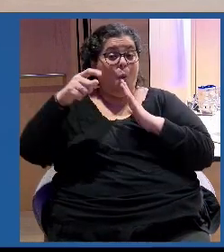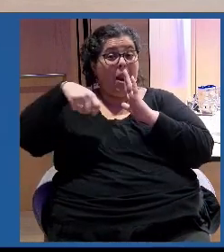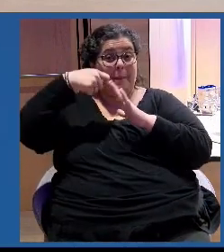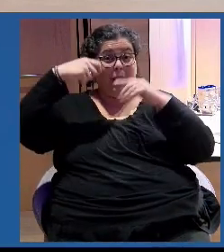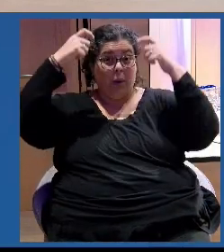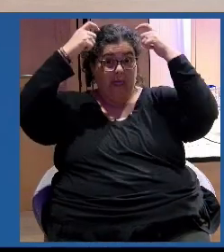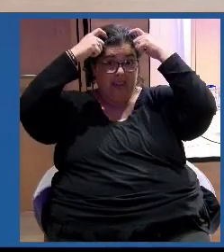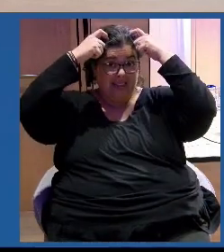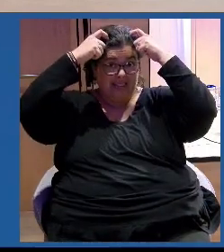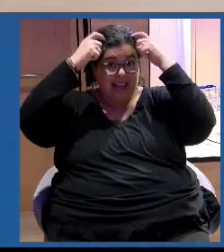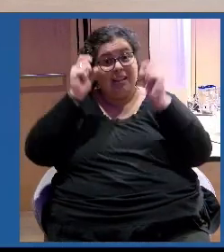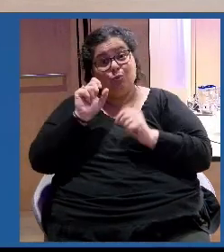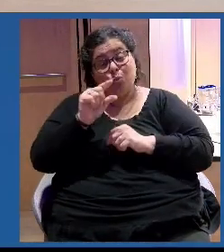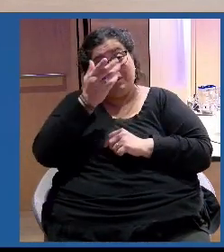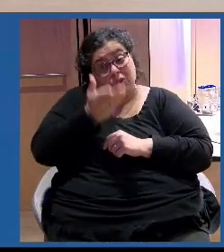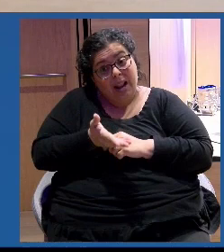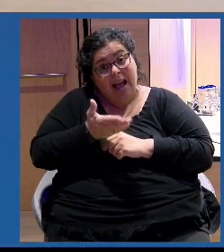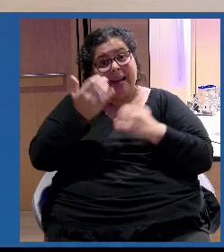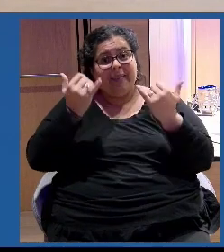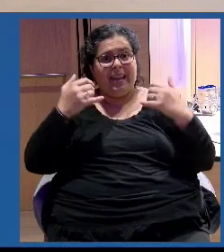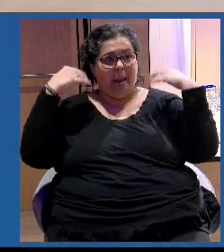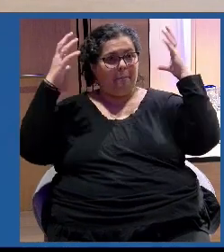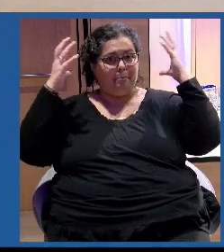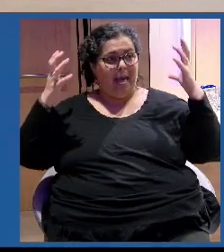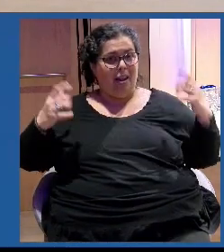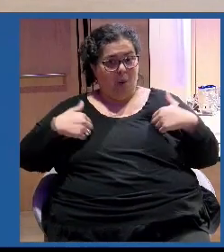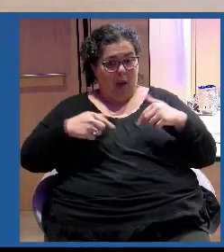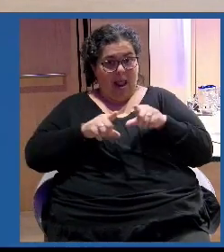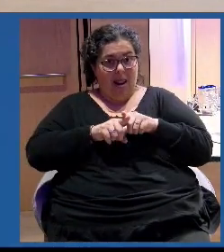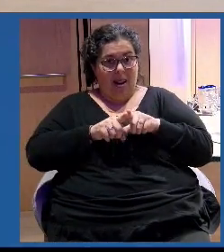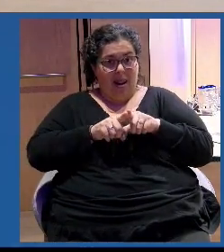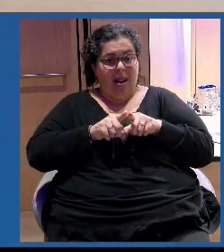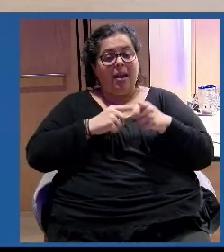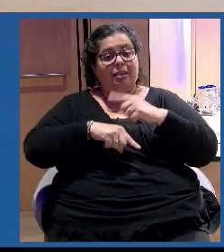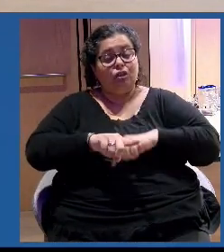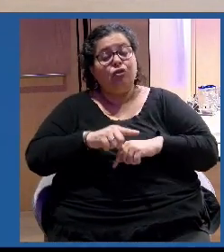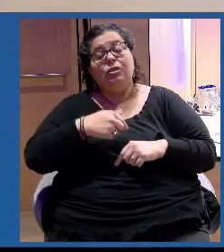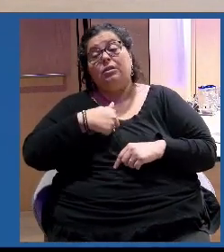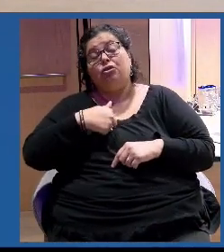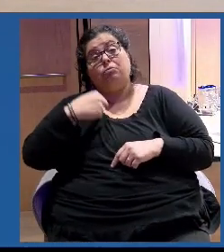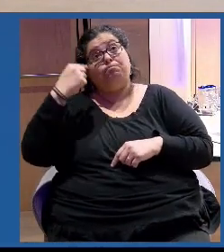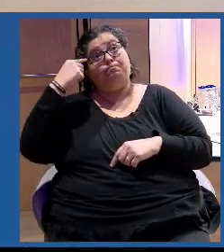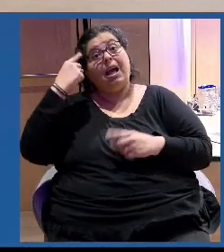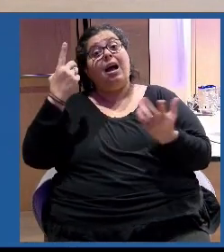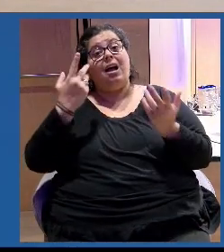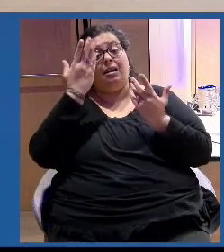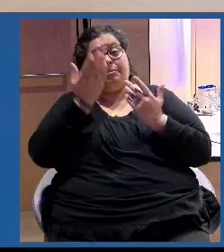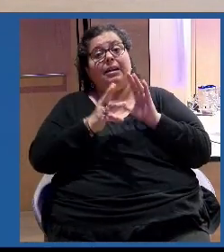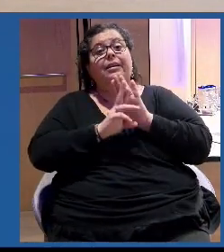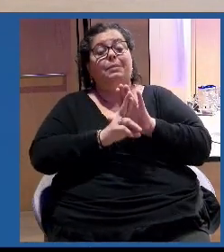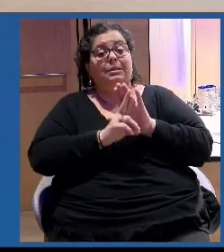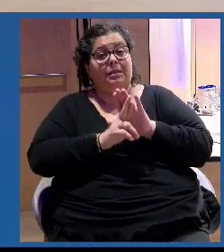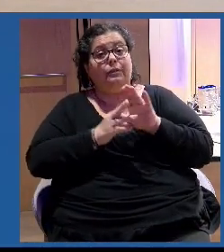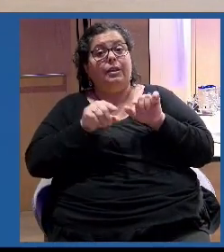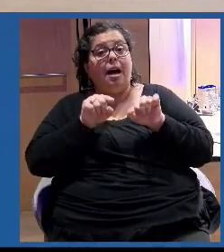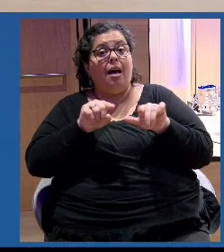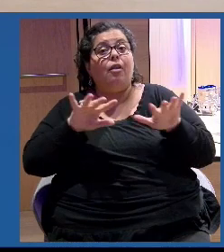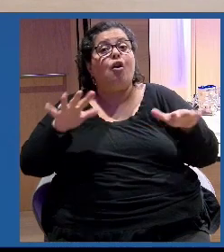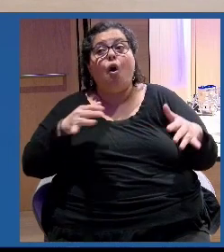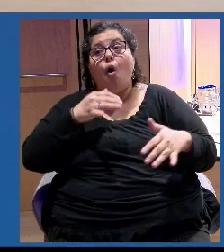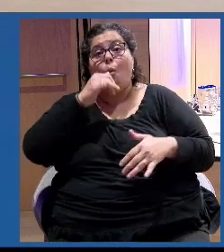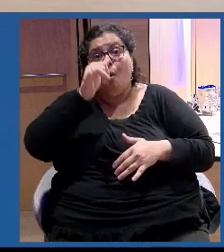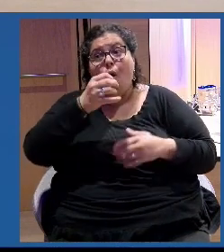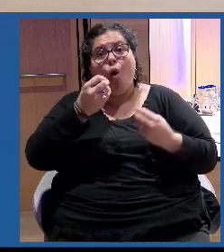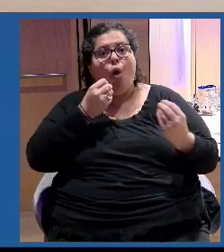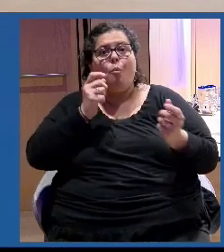el personaje tiene el cabello como yo. Entonces, la representatividad pensada desde cómo lo contamos, quién lo